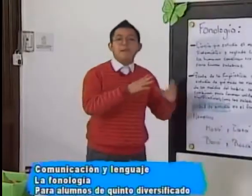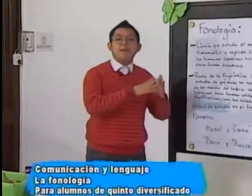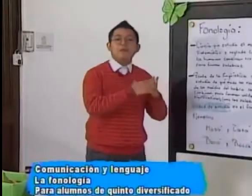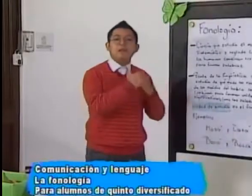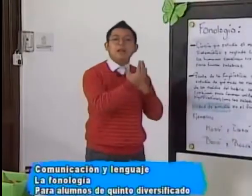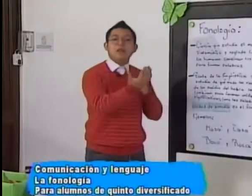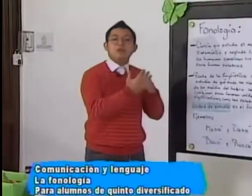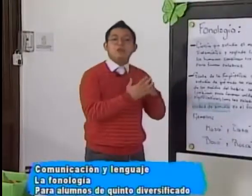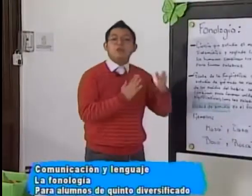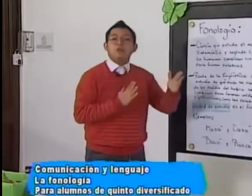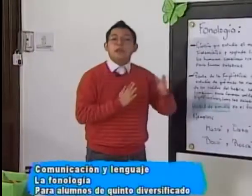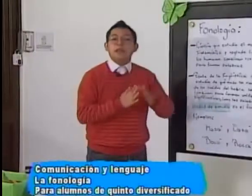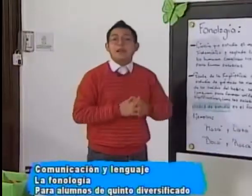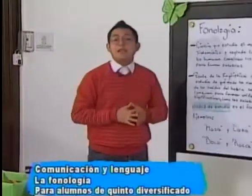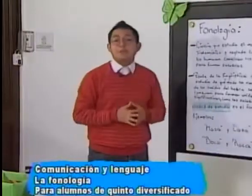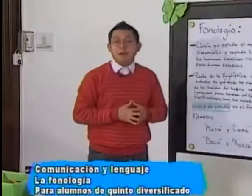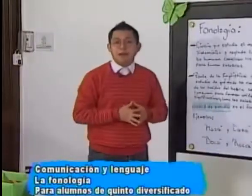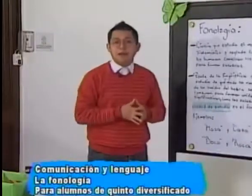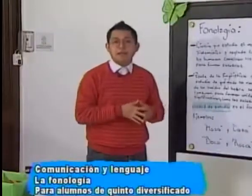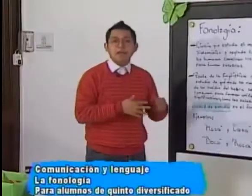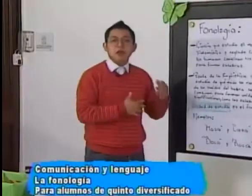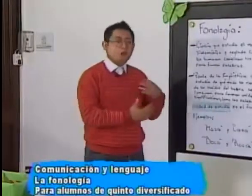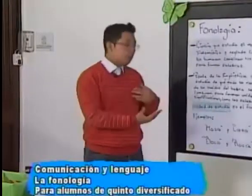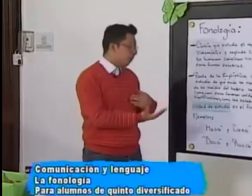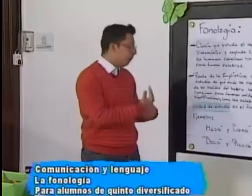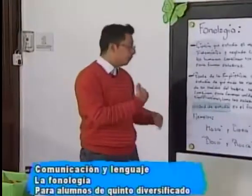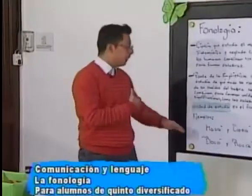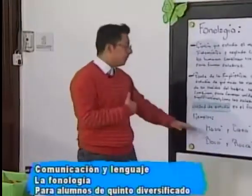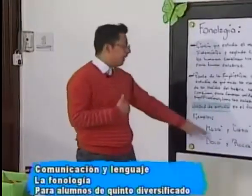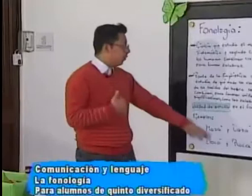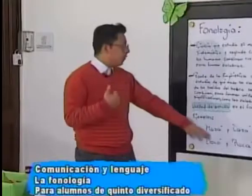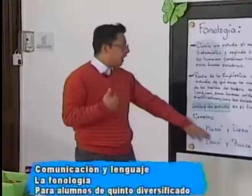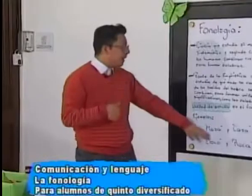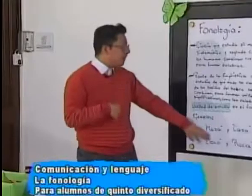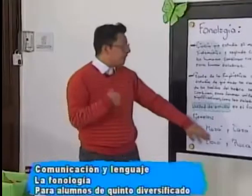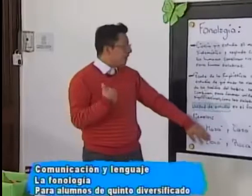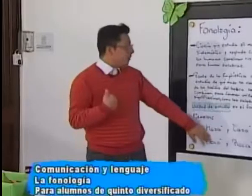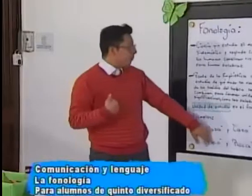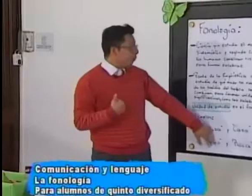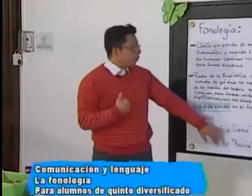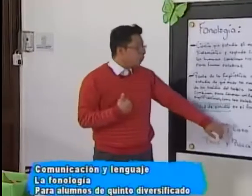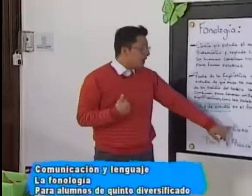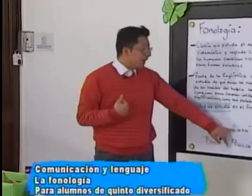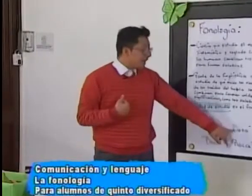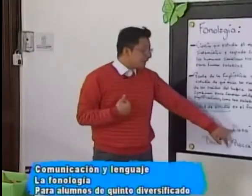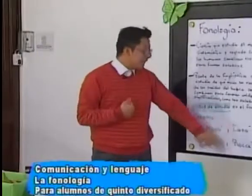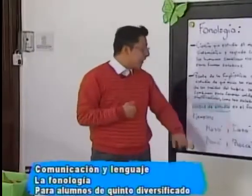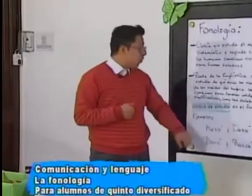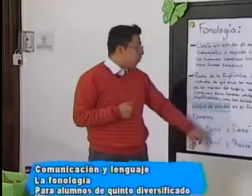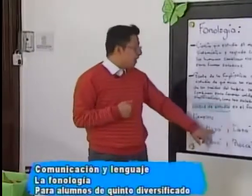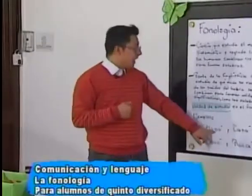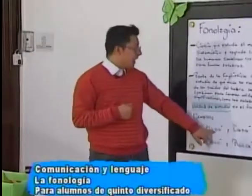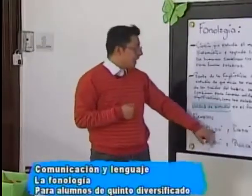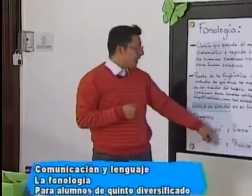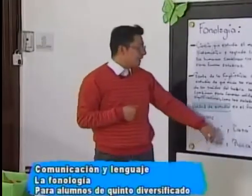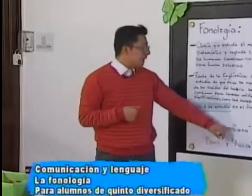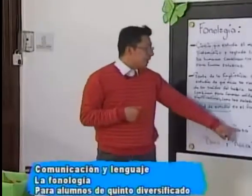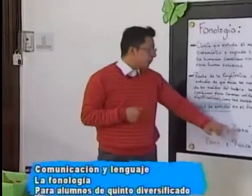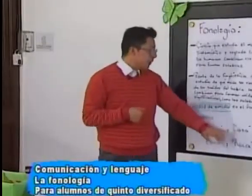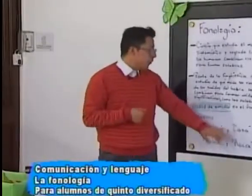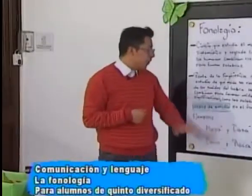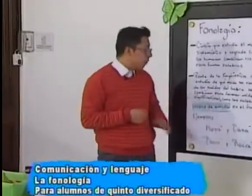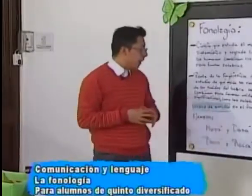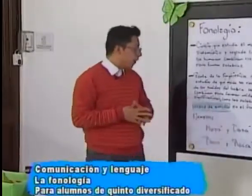que cambiamos la estructura de las palabras. ¿Cómo podemos cambiar una M por una C o una